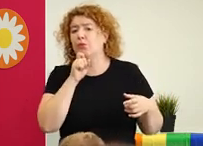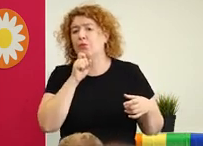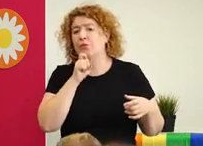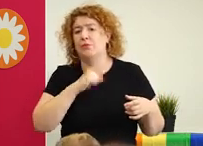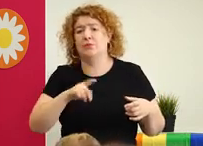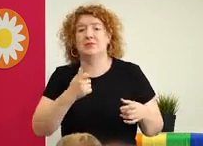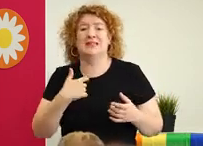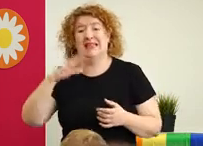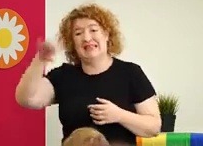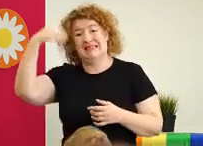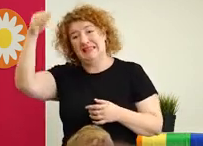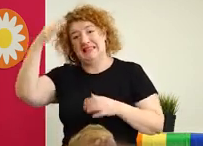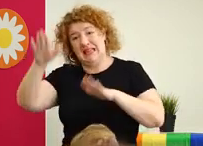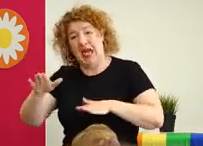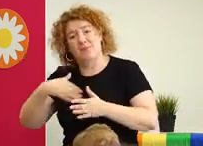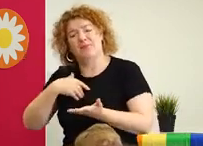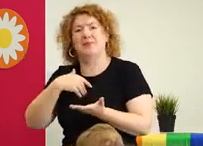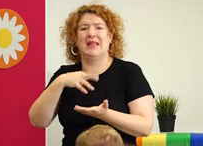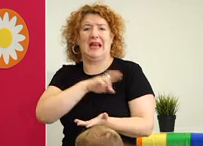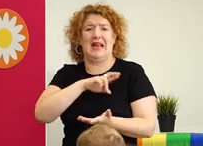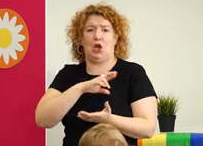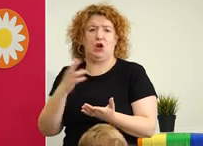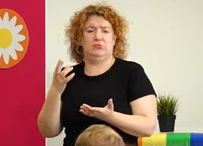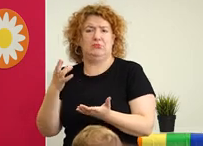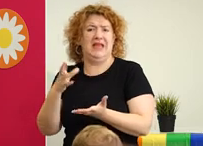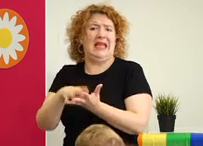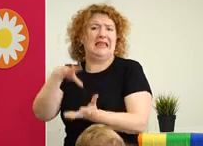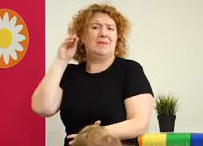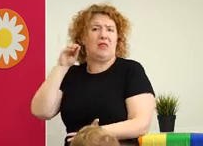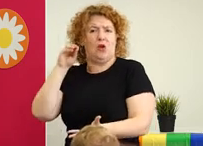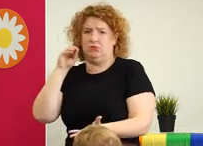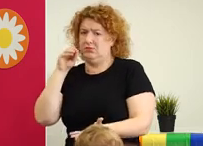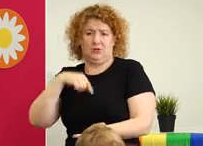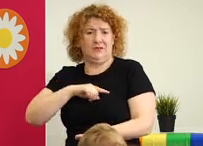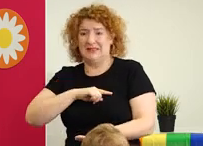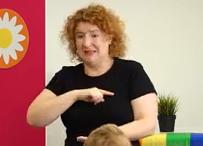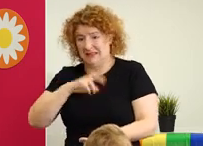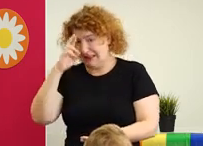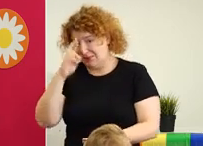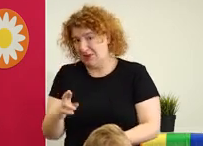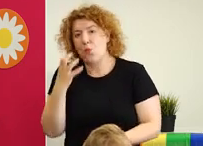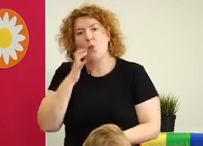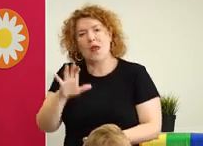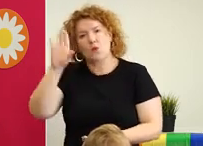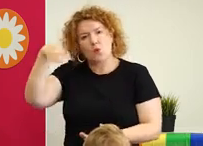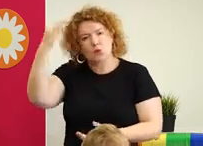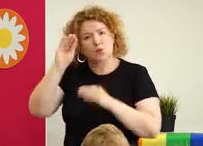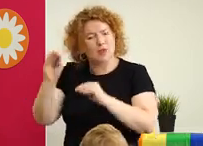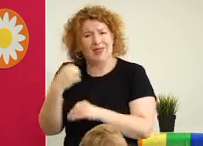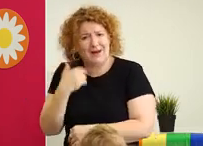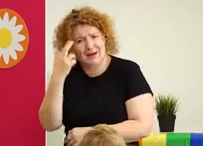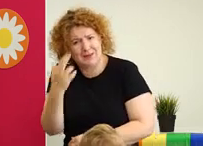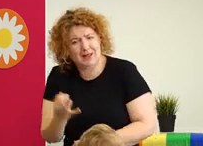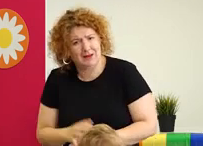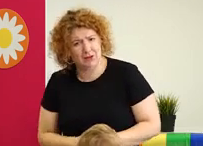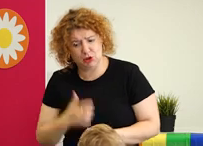más radical del Islam de lo que es la religión, ¿no? Porque tenemos que respetar hasta las identidades queer musulmanas. Es decir, si